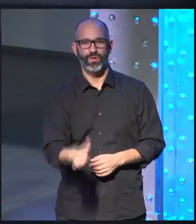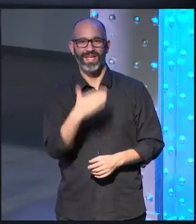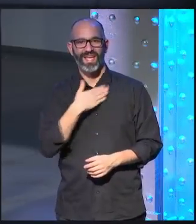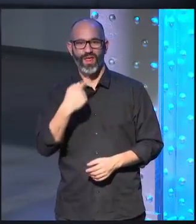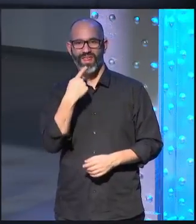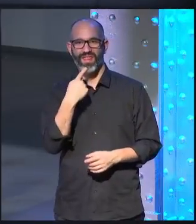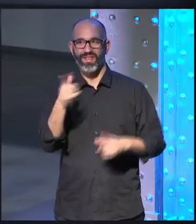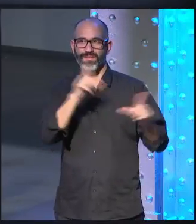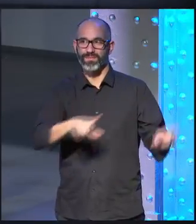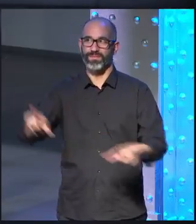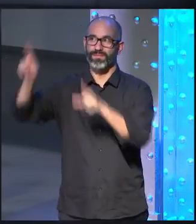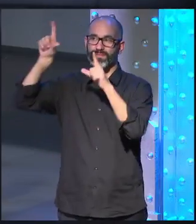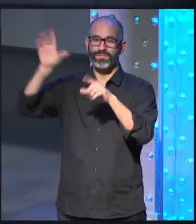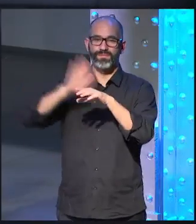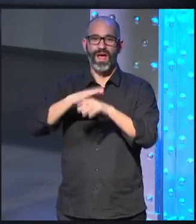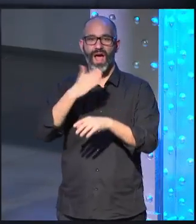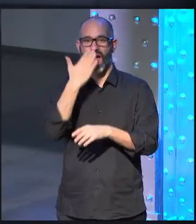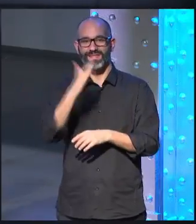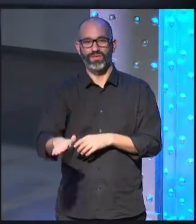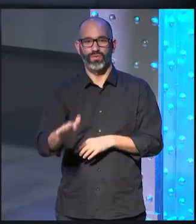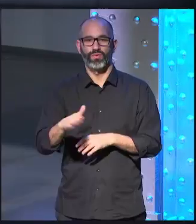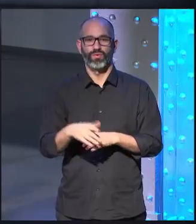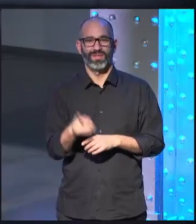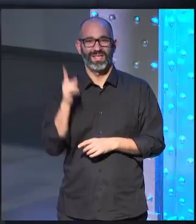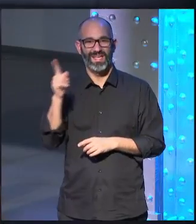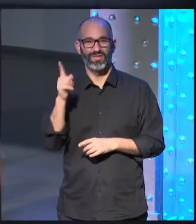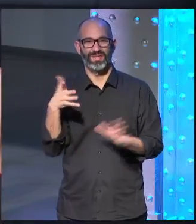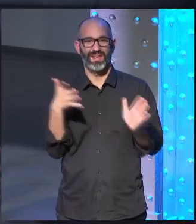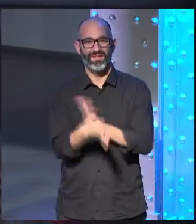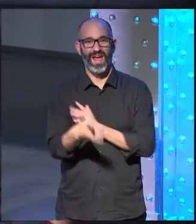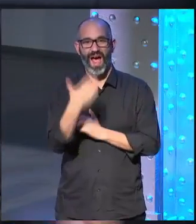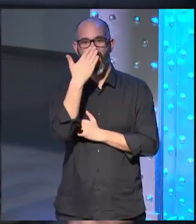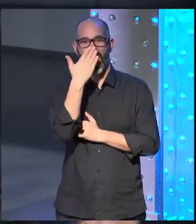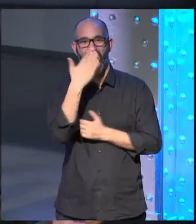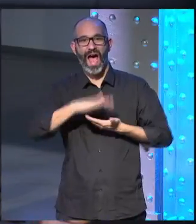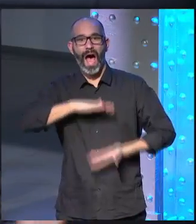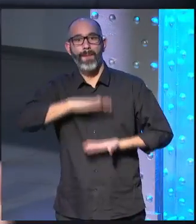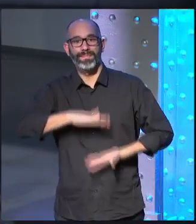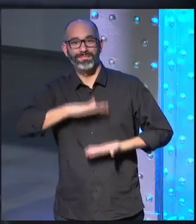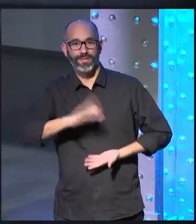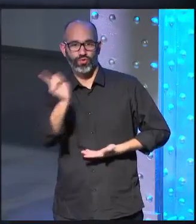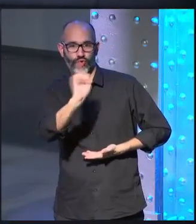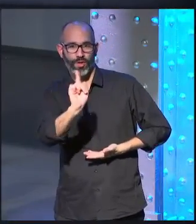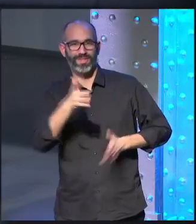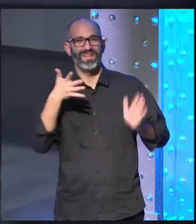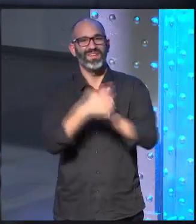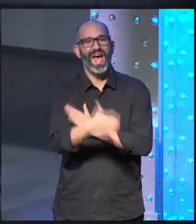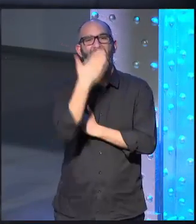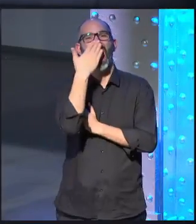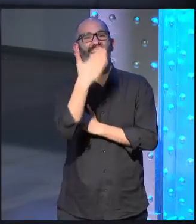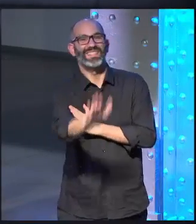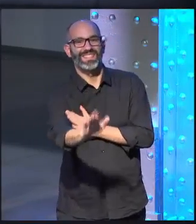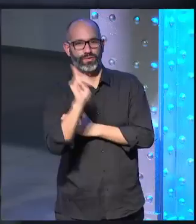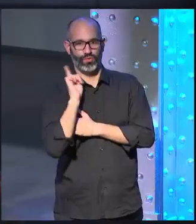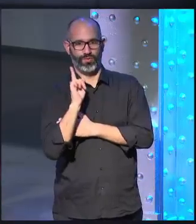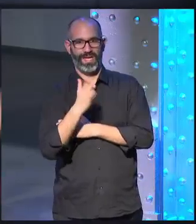esa diapositiva y la he quitado por acortar la presentación. Pero esto no es cuestión de aptitudes con P, es cuestión de actitud. De